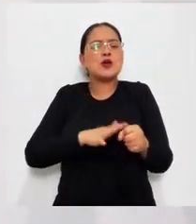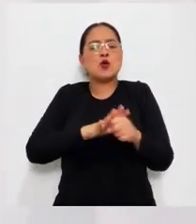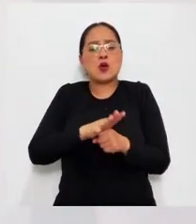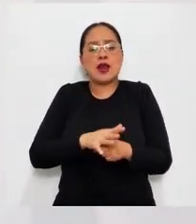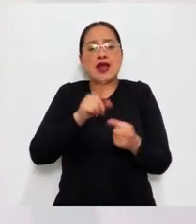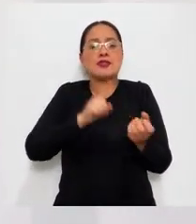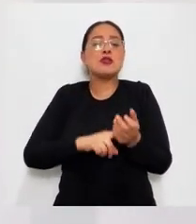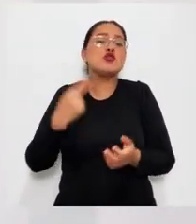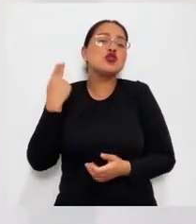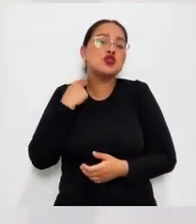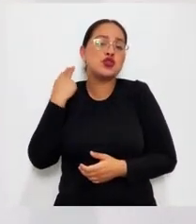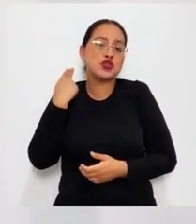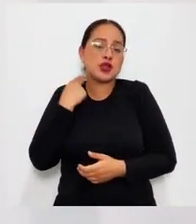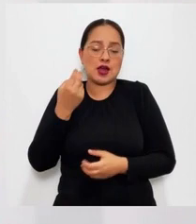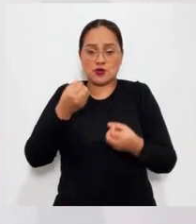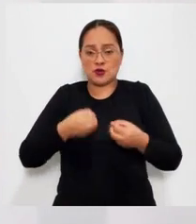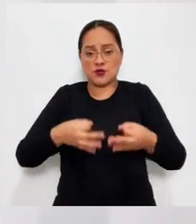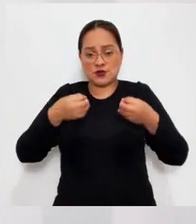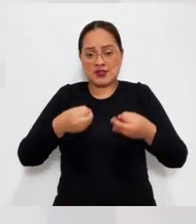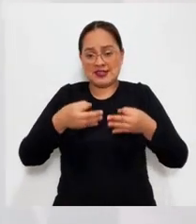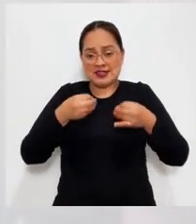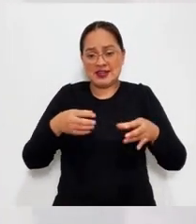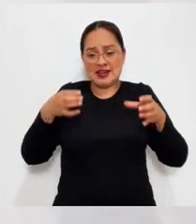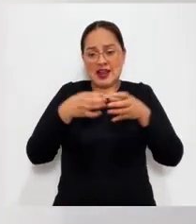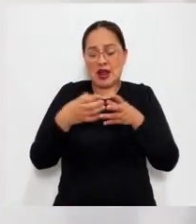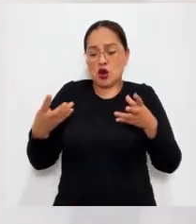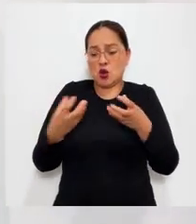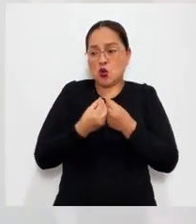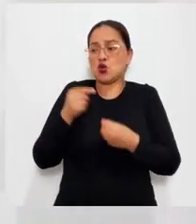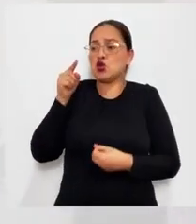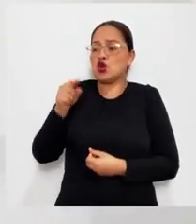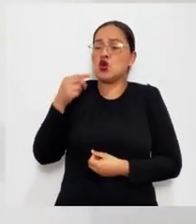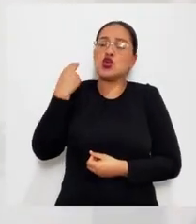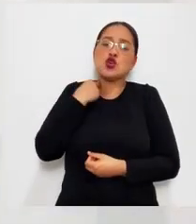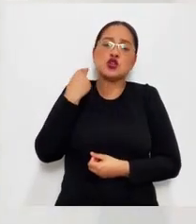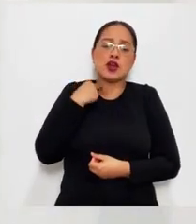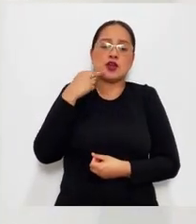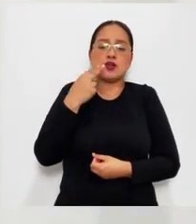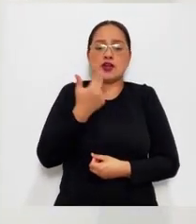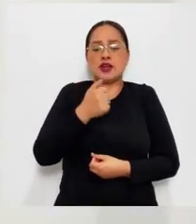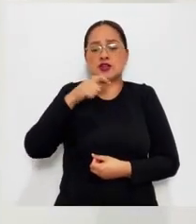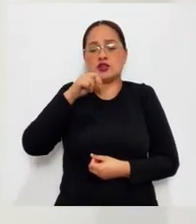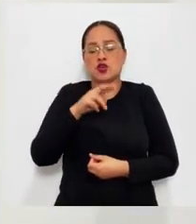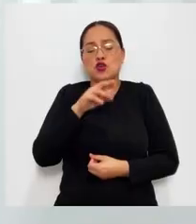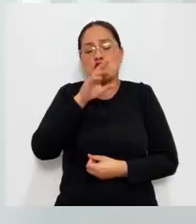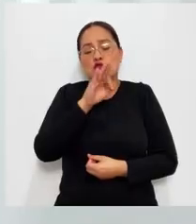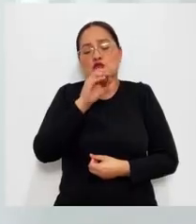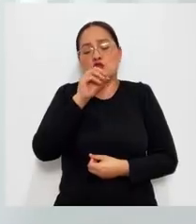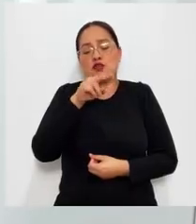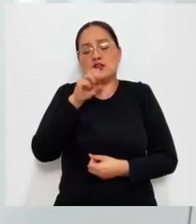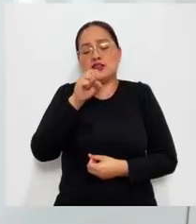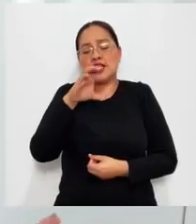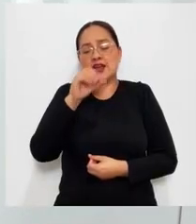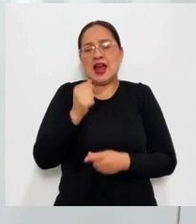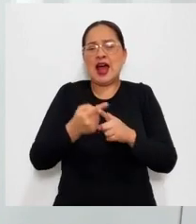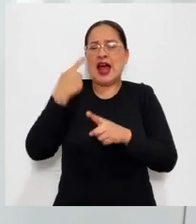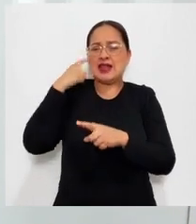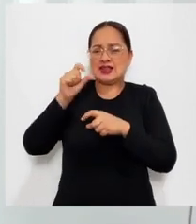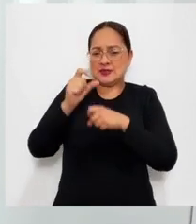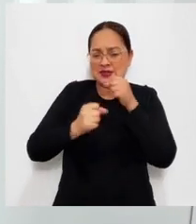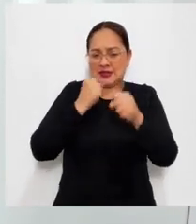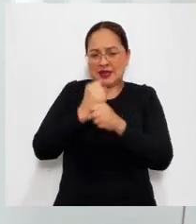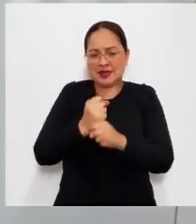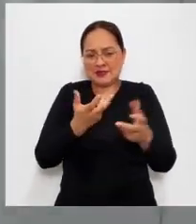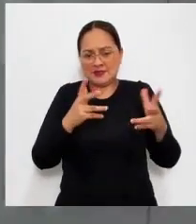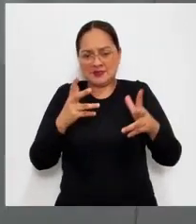fue en una notaría con el notario Héctor Béjar Fonseca hace ya más de 20